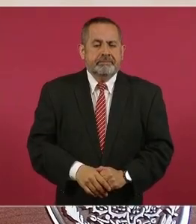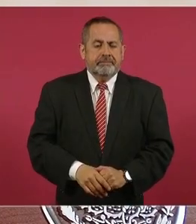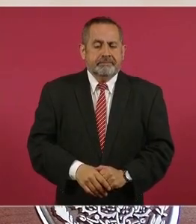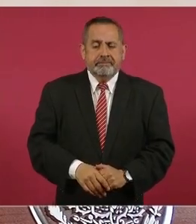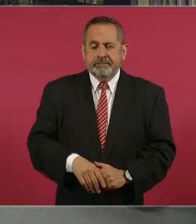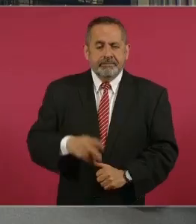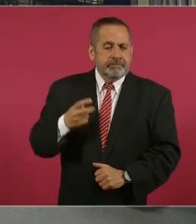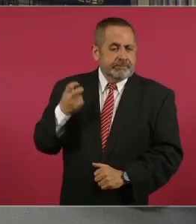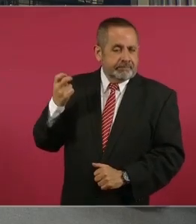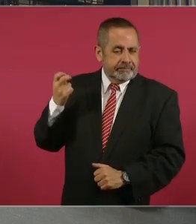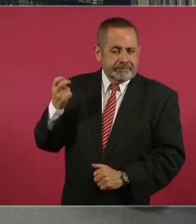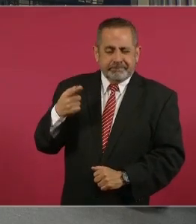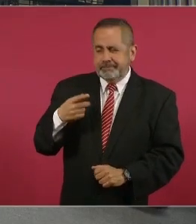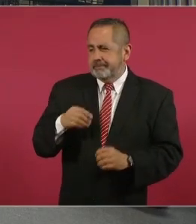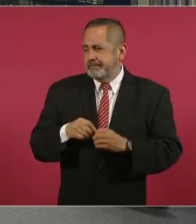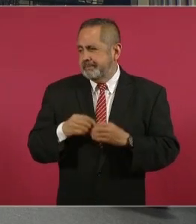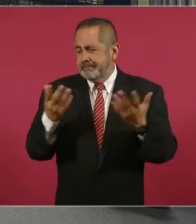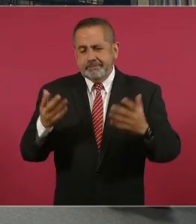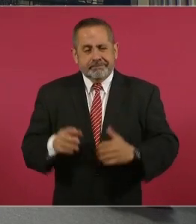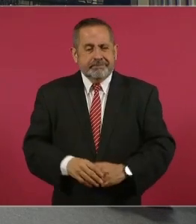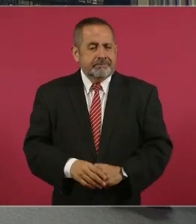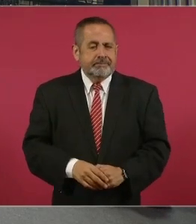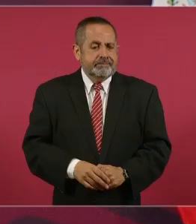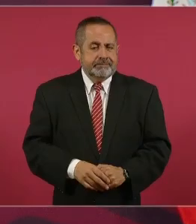Pero esto es clarísimo.